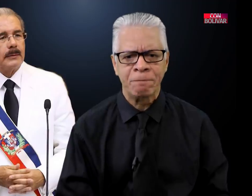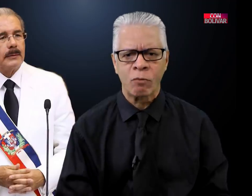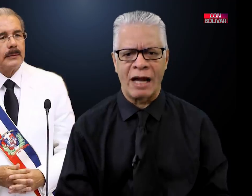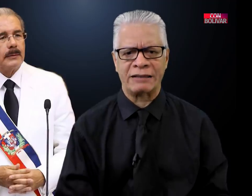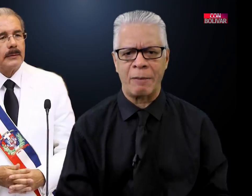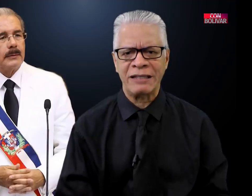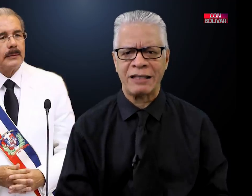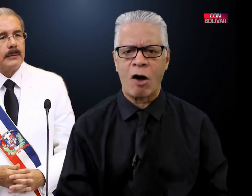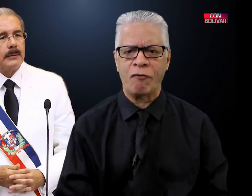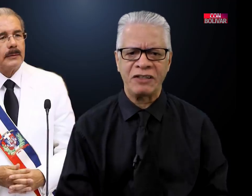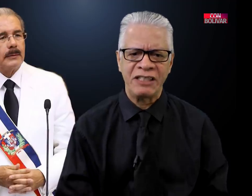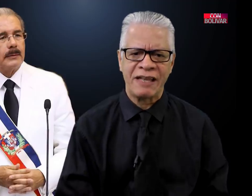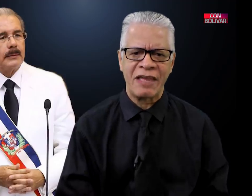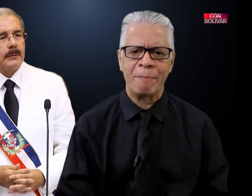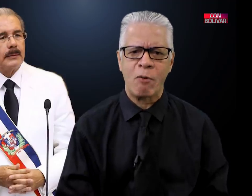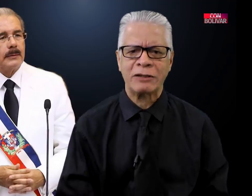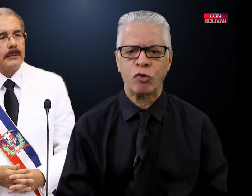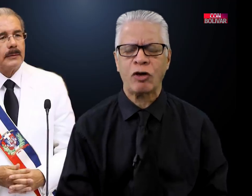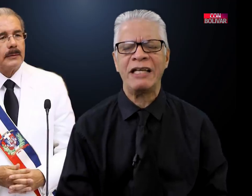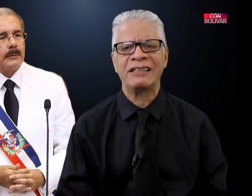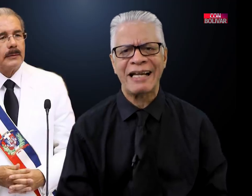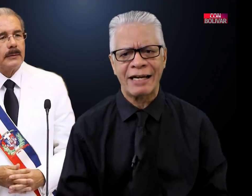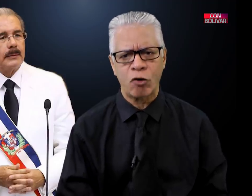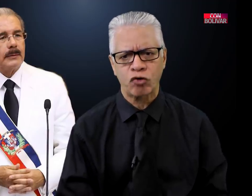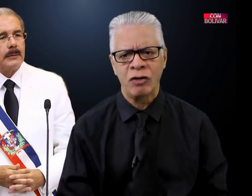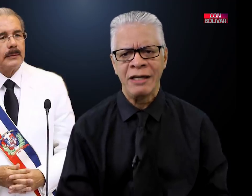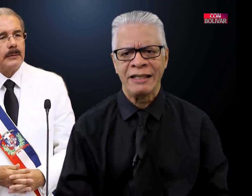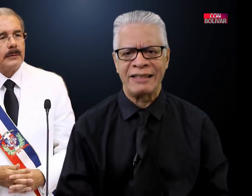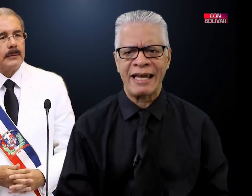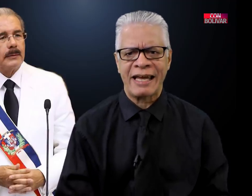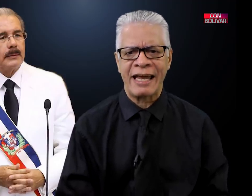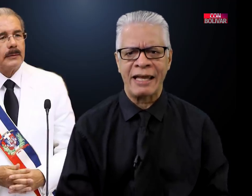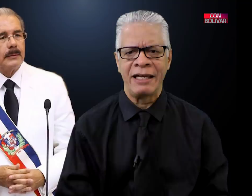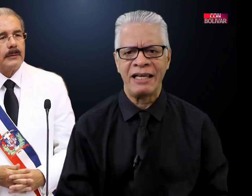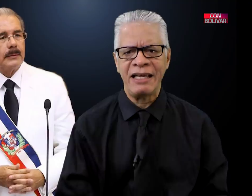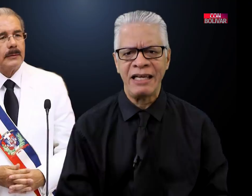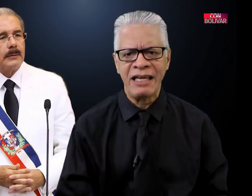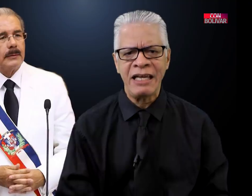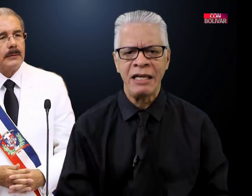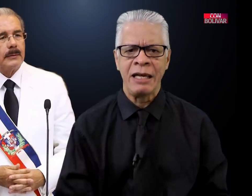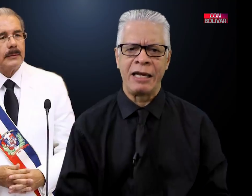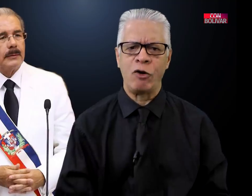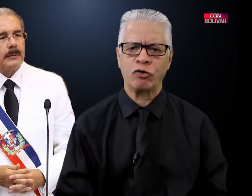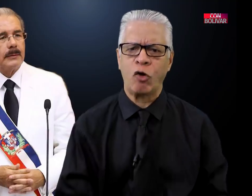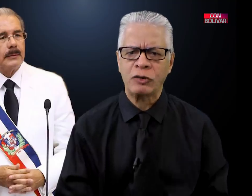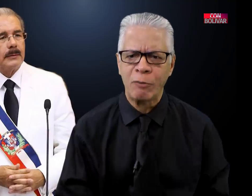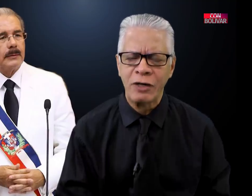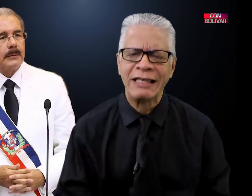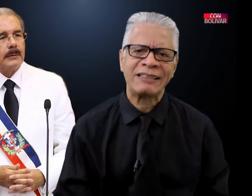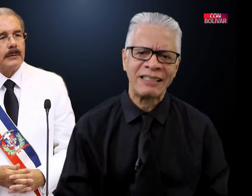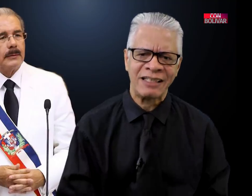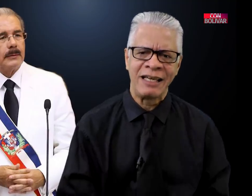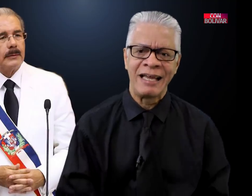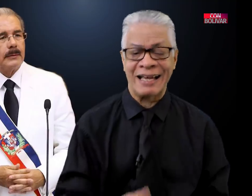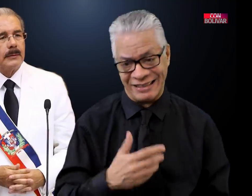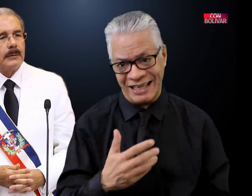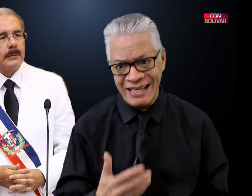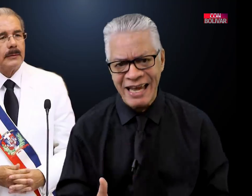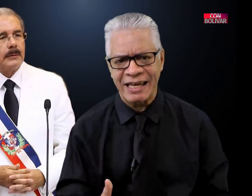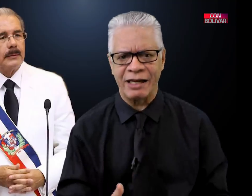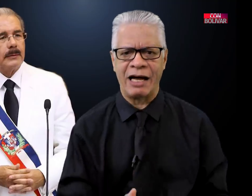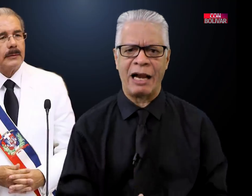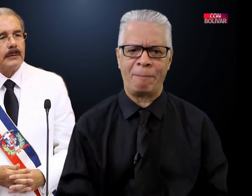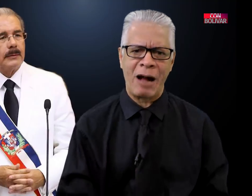ley a través de la Oficina de Impuestos Internos, DGII, y los contribuyentes que